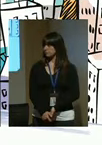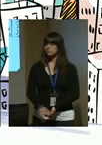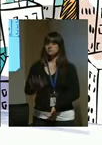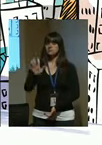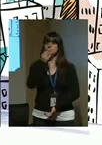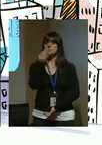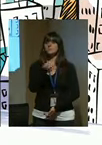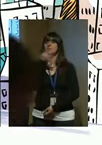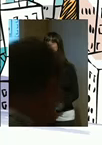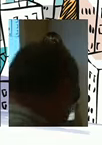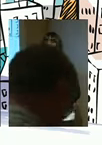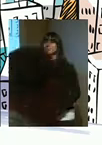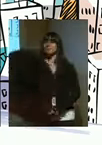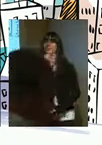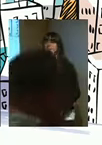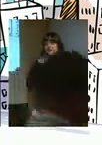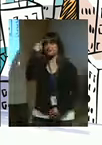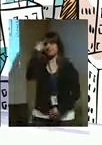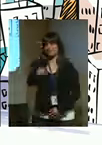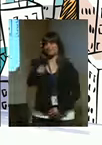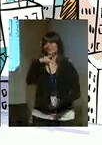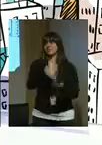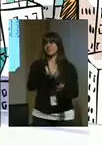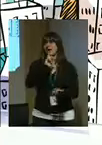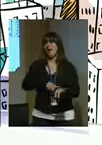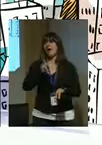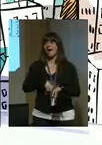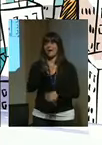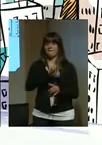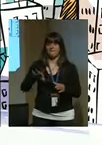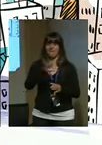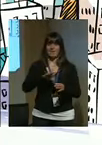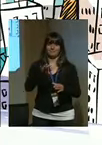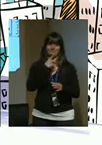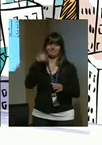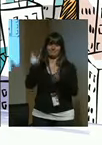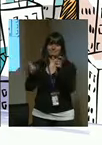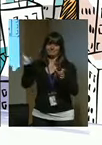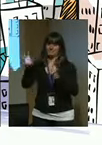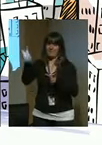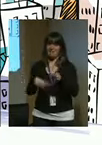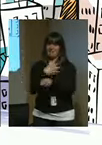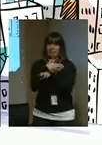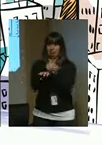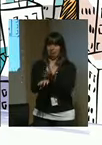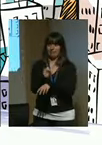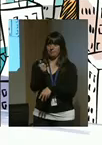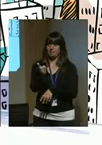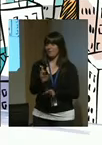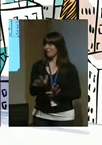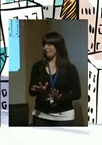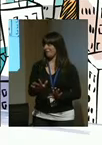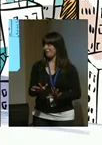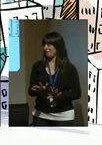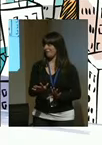Buenas tardes. Es lo que tiene empezar las ponencias a la hora del café, que todavía está llegando las personas de tomar